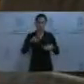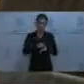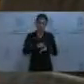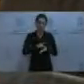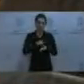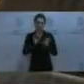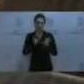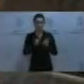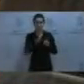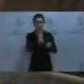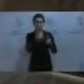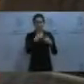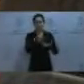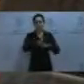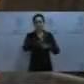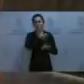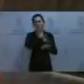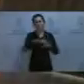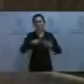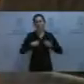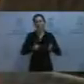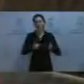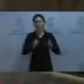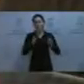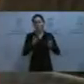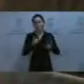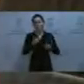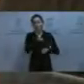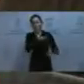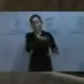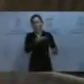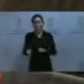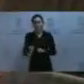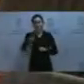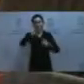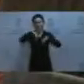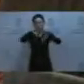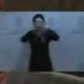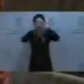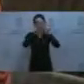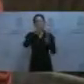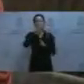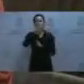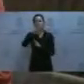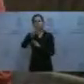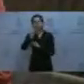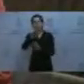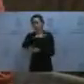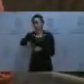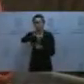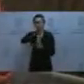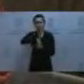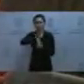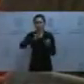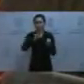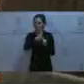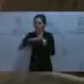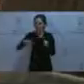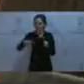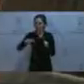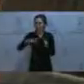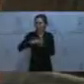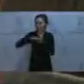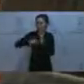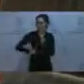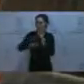la información de la Consejería de Salud, le diré que el UCA ha intervenido con buenos resultados a